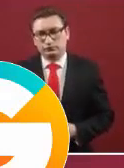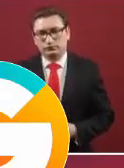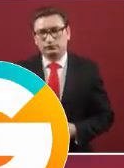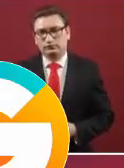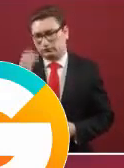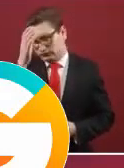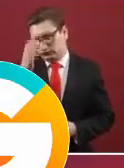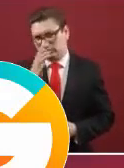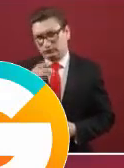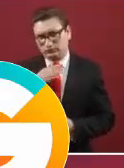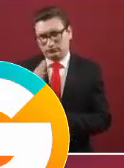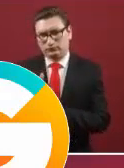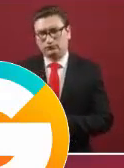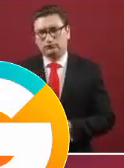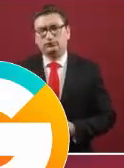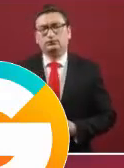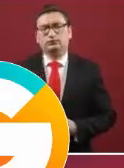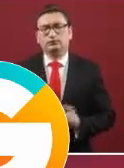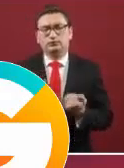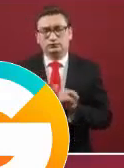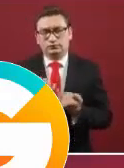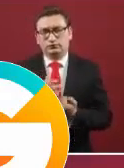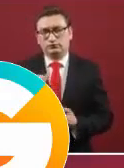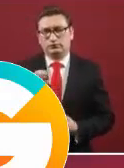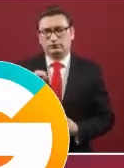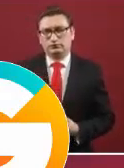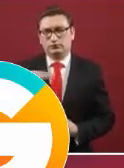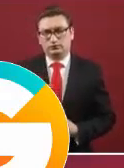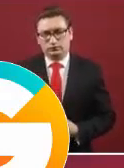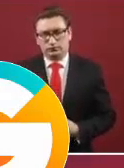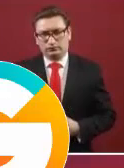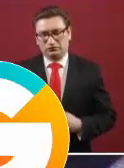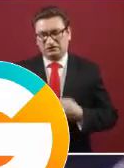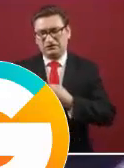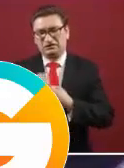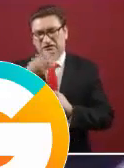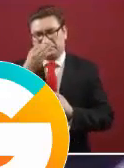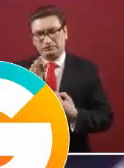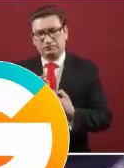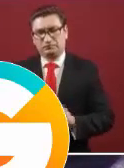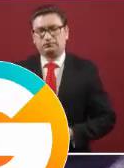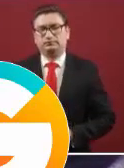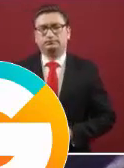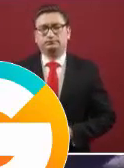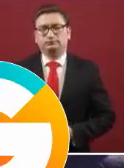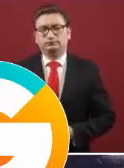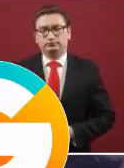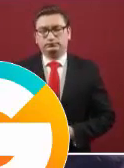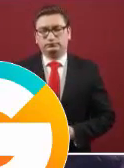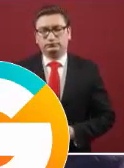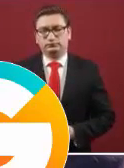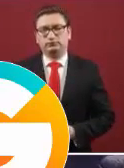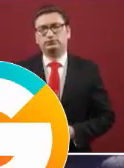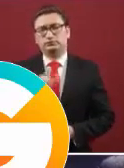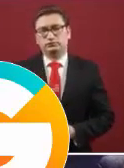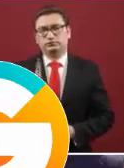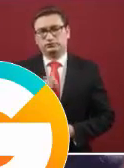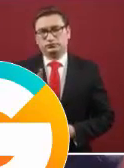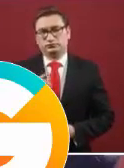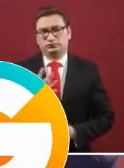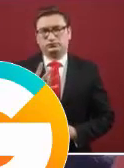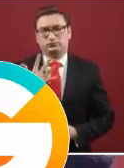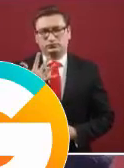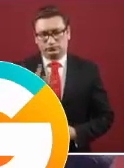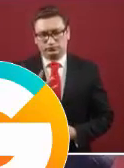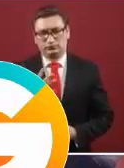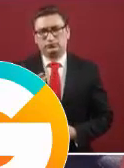Coahuila, y en Acuña, en la frontera. Y el domingo 5